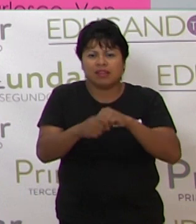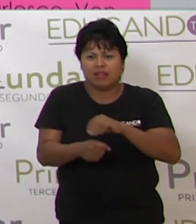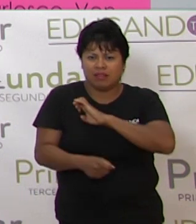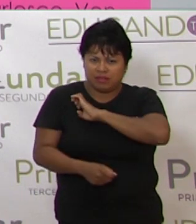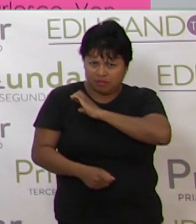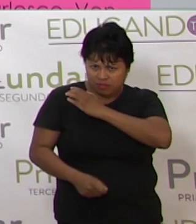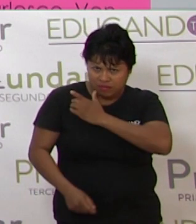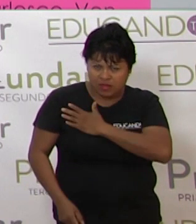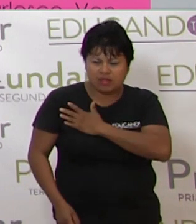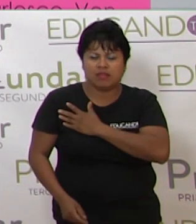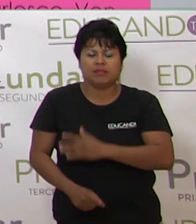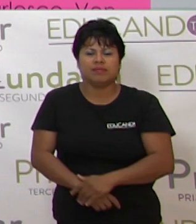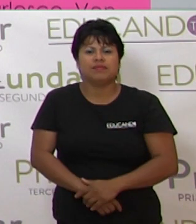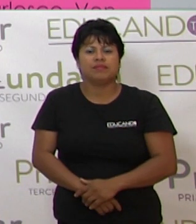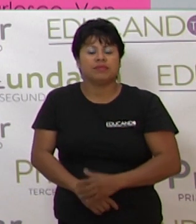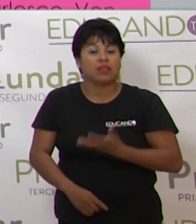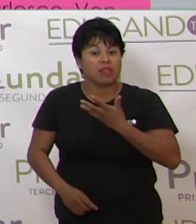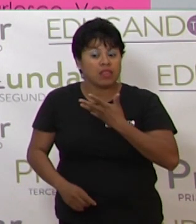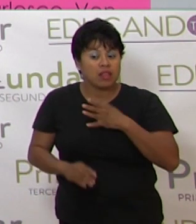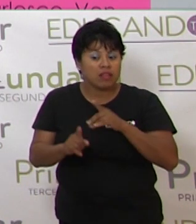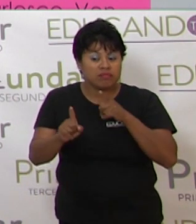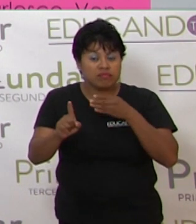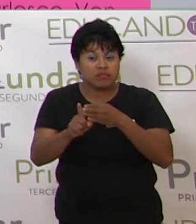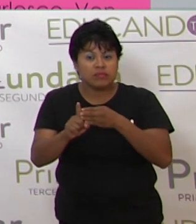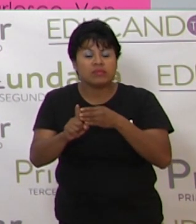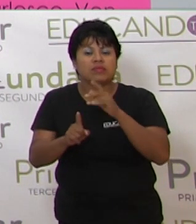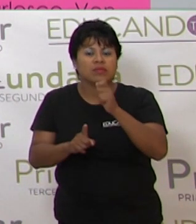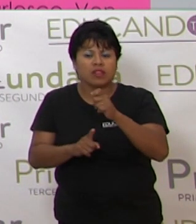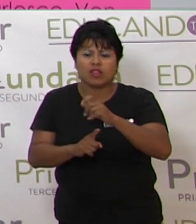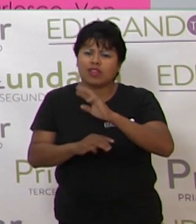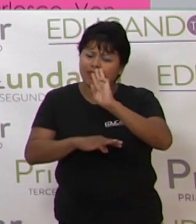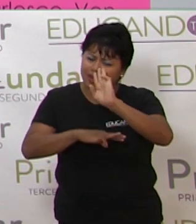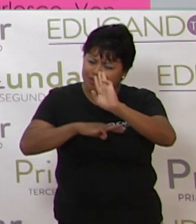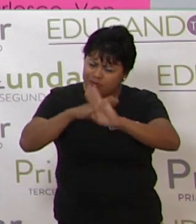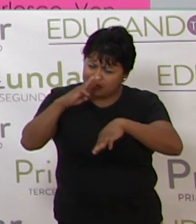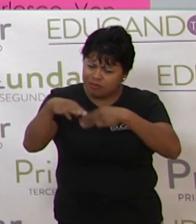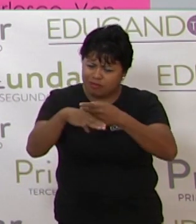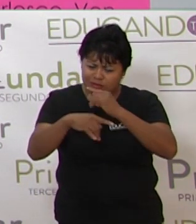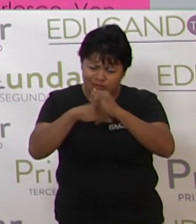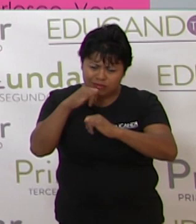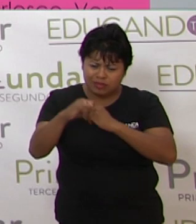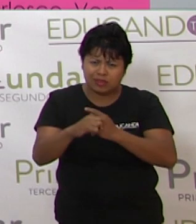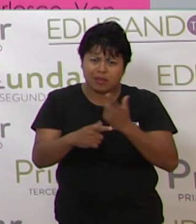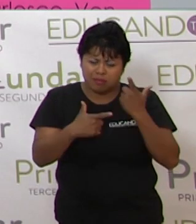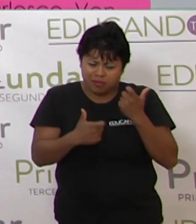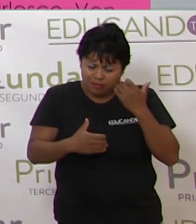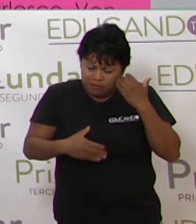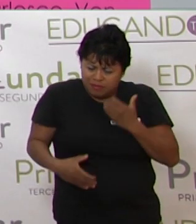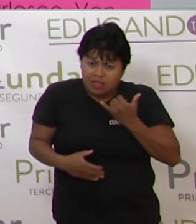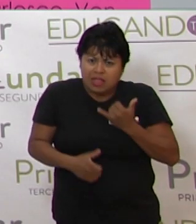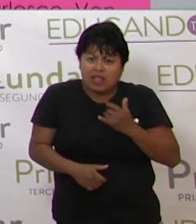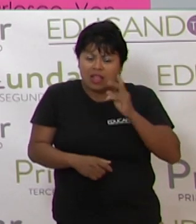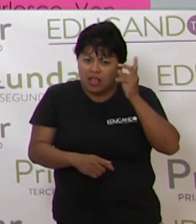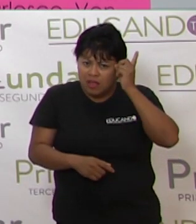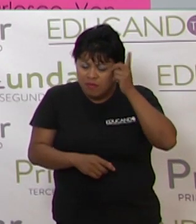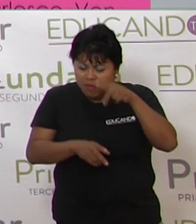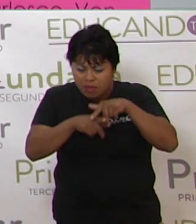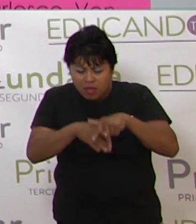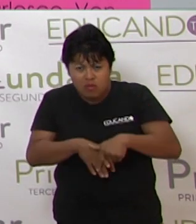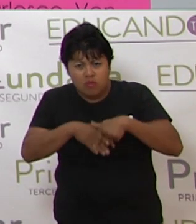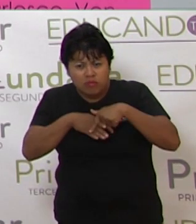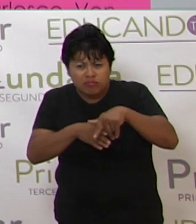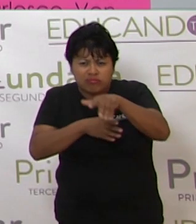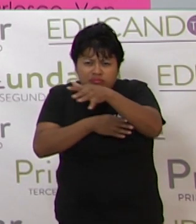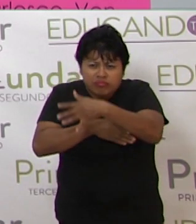España. Tiene como fin irse por todo el mundo con sus armas y caballos a